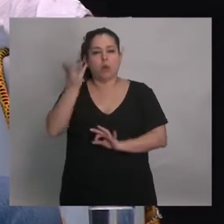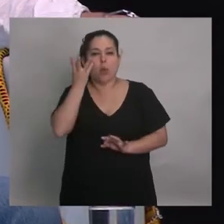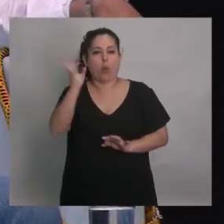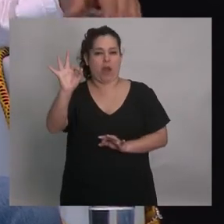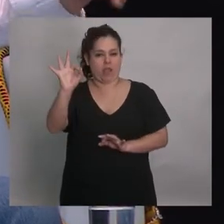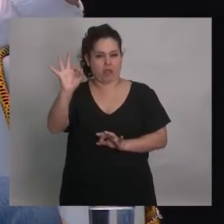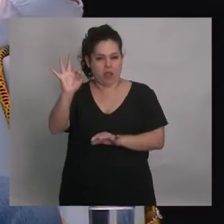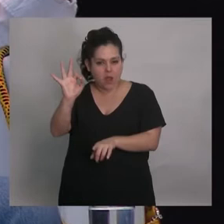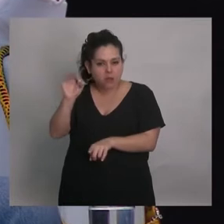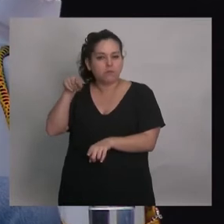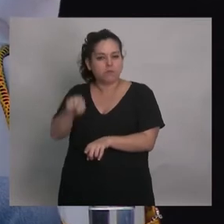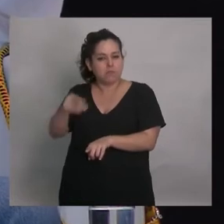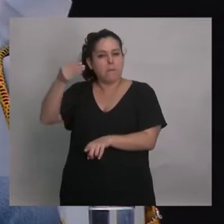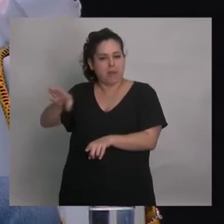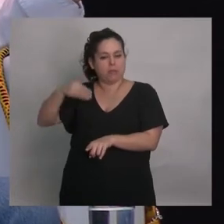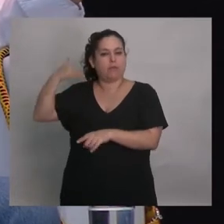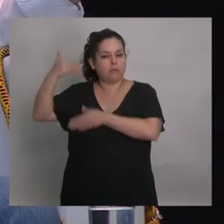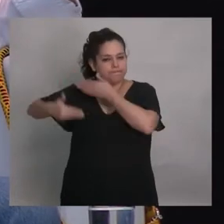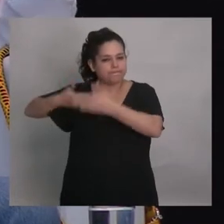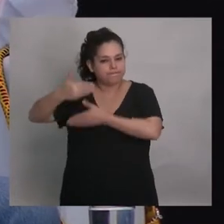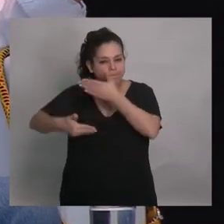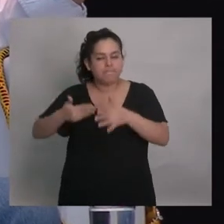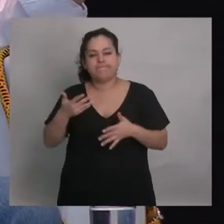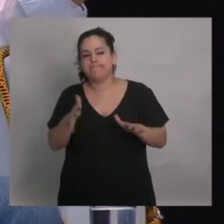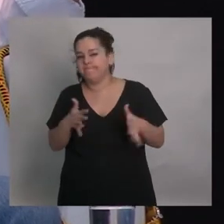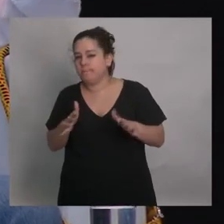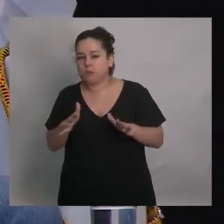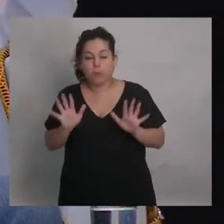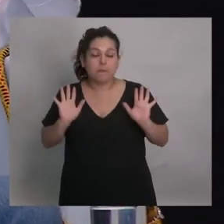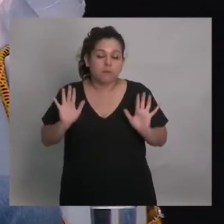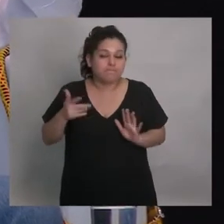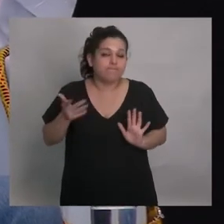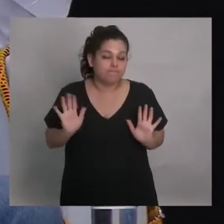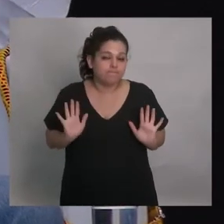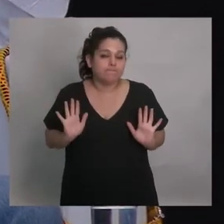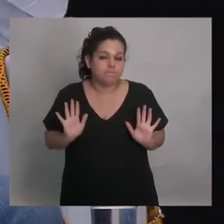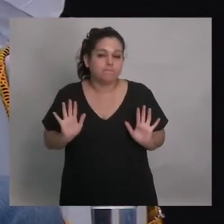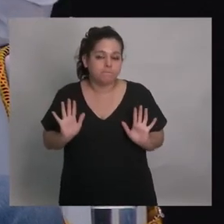y que ha causado por lo menos por lo menos segundos